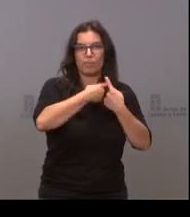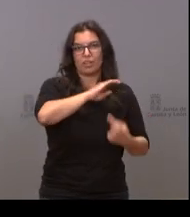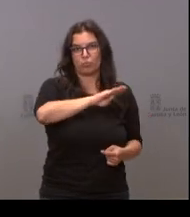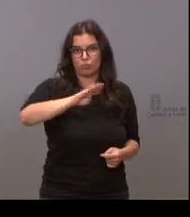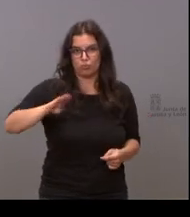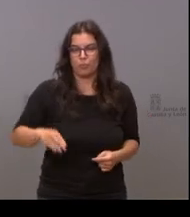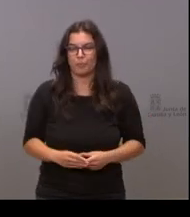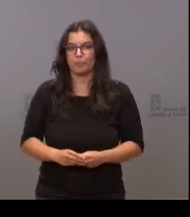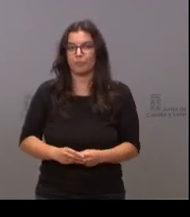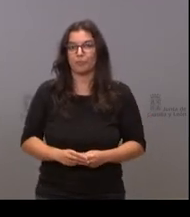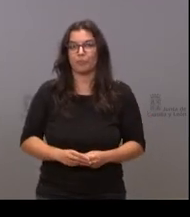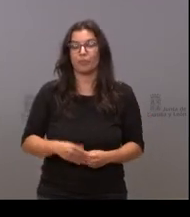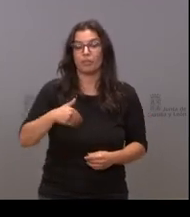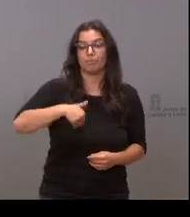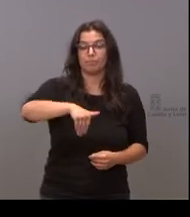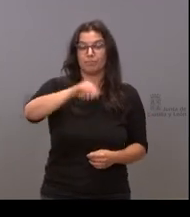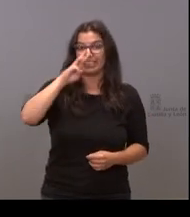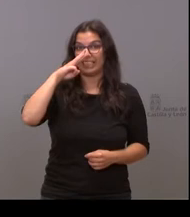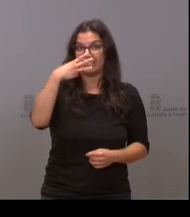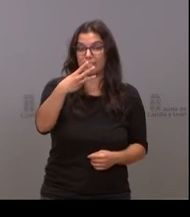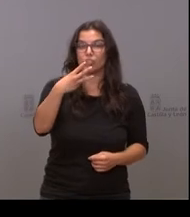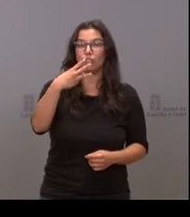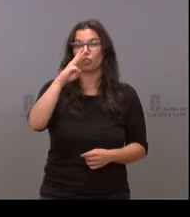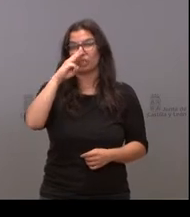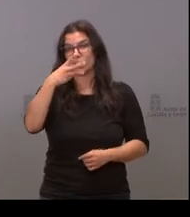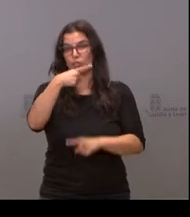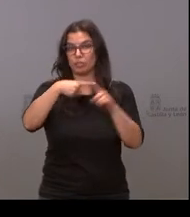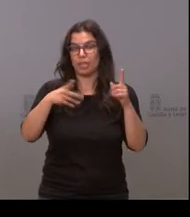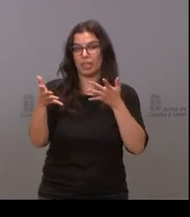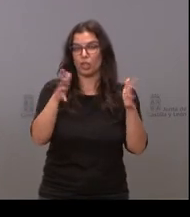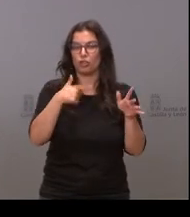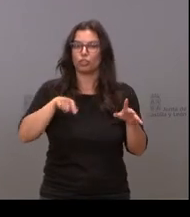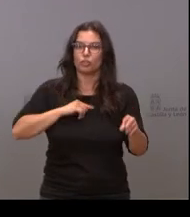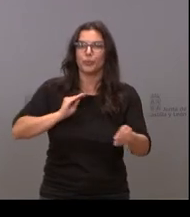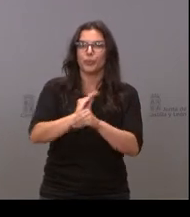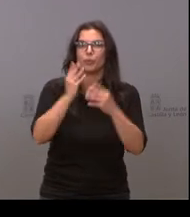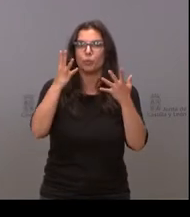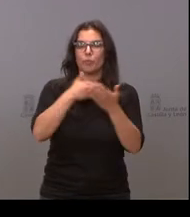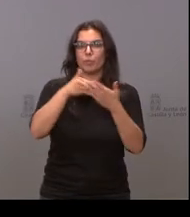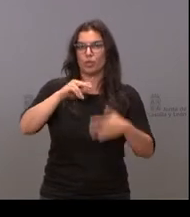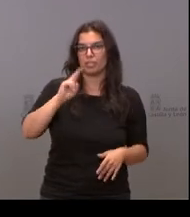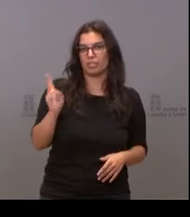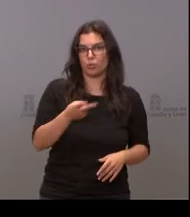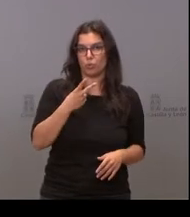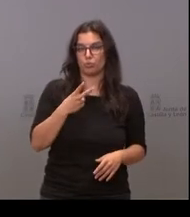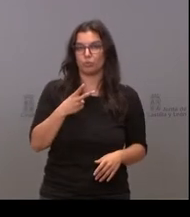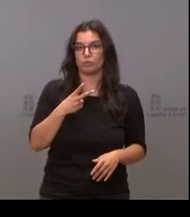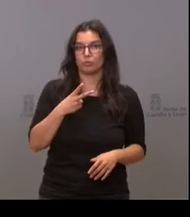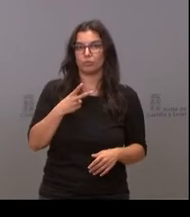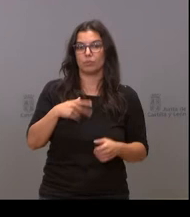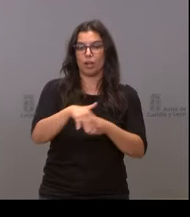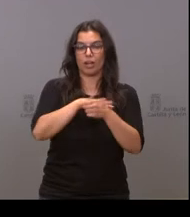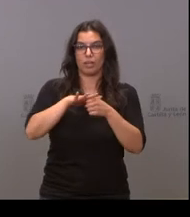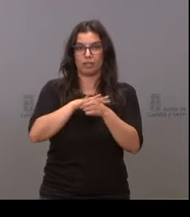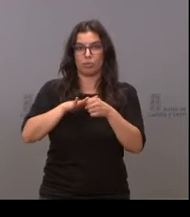a hacer en los próximos tres años tres años y medio una inversión de 9 millones de euros en estas dos